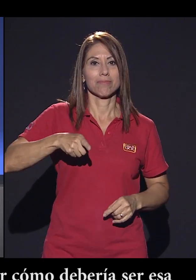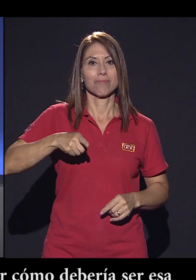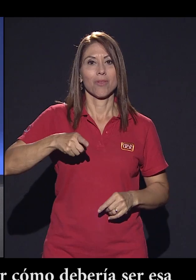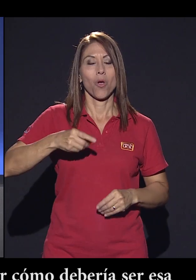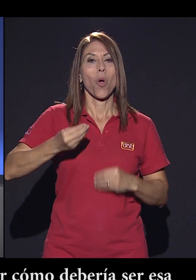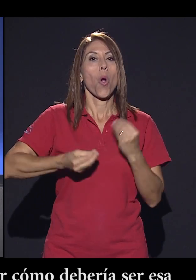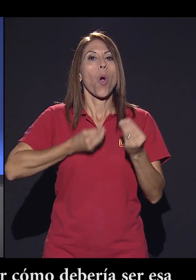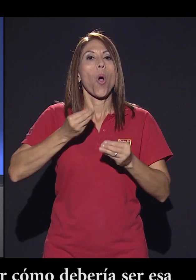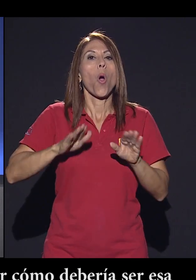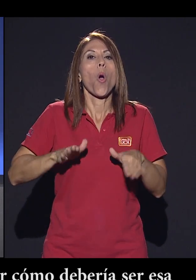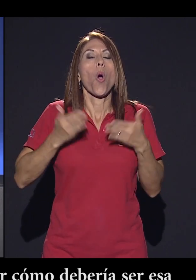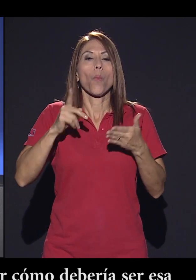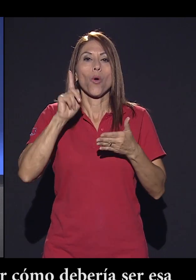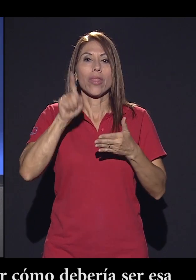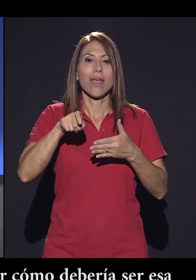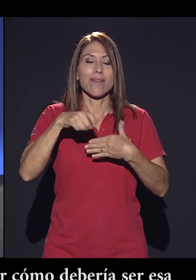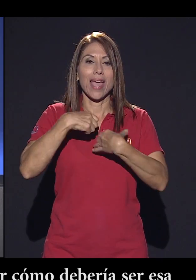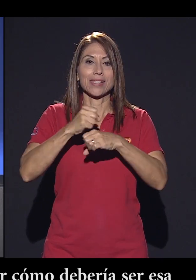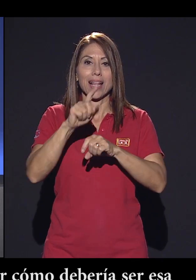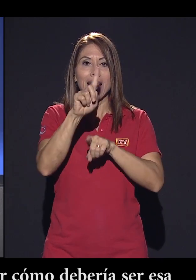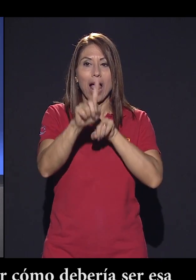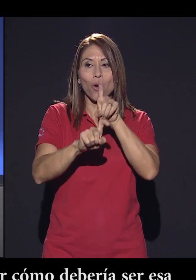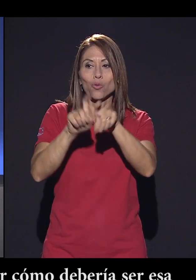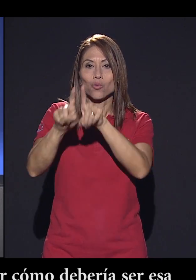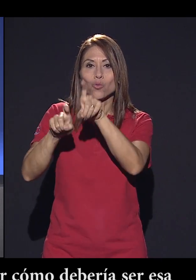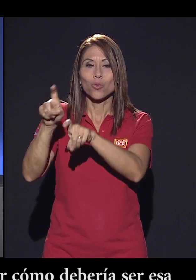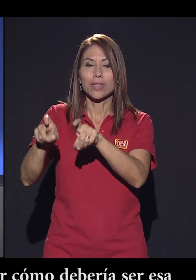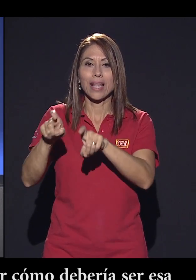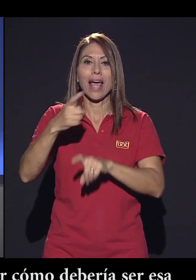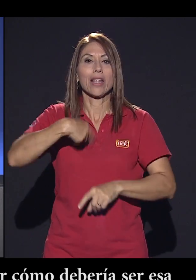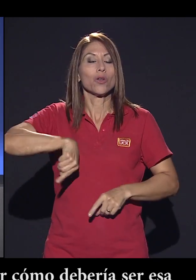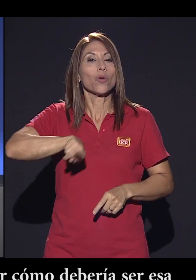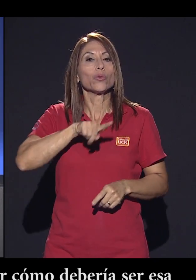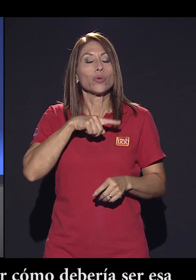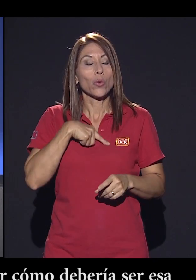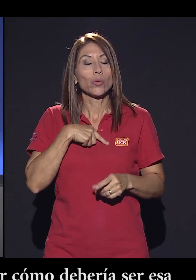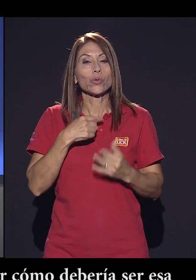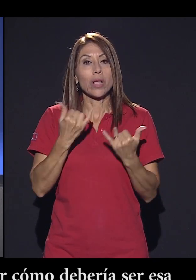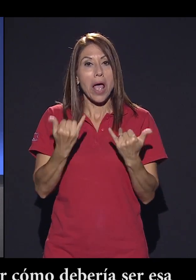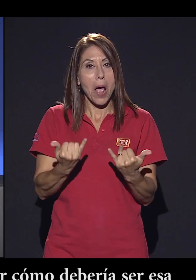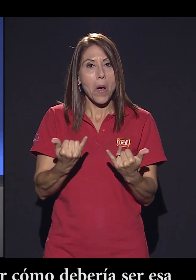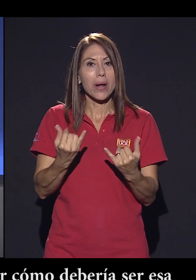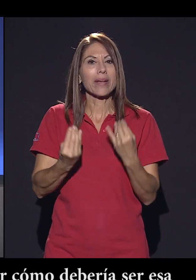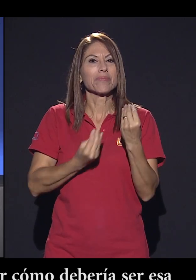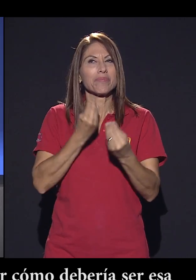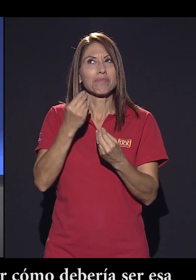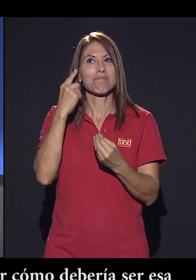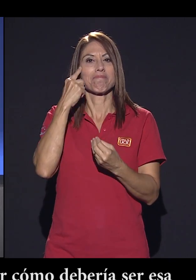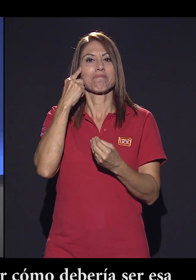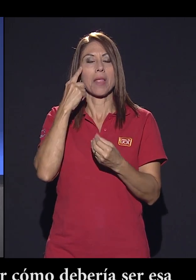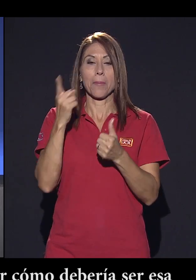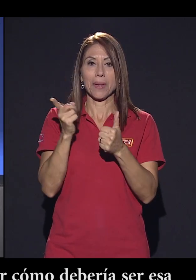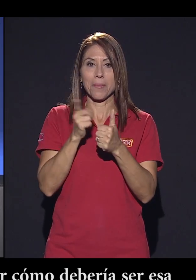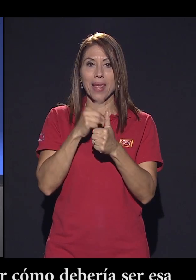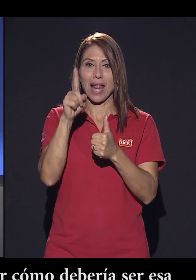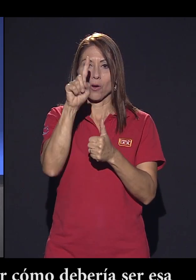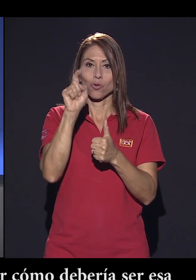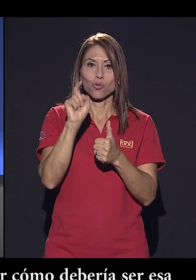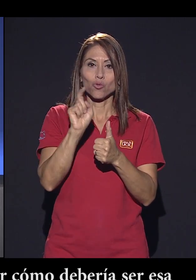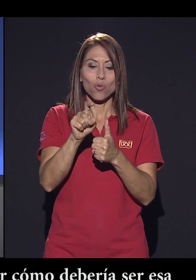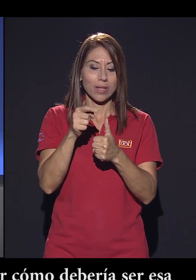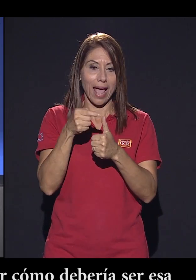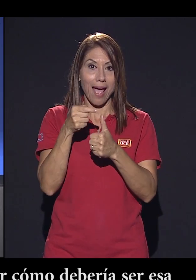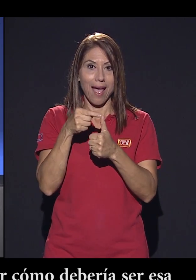imponer cómo debería ser la consulta, sino que lo que pensamos es que la primera consulta